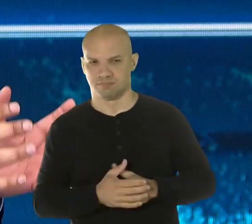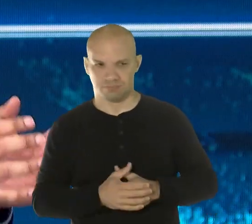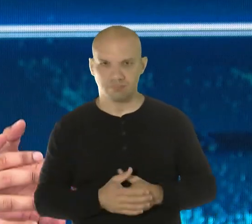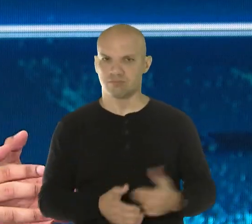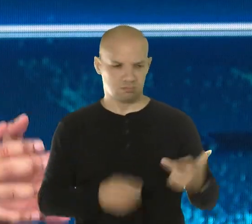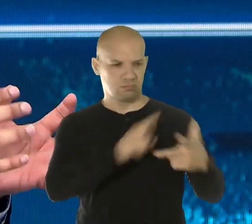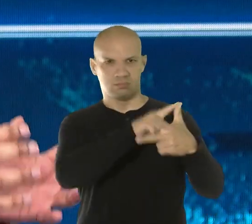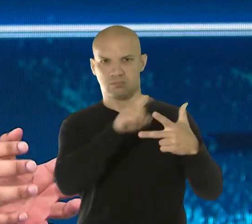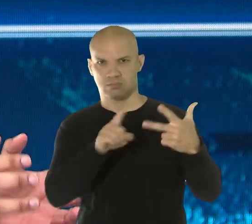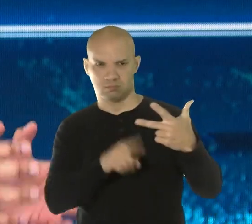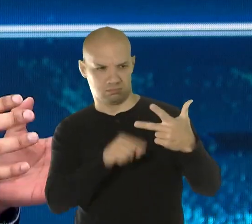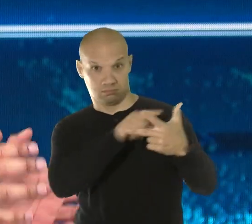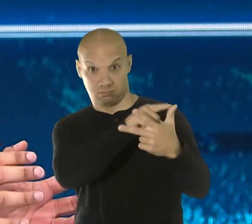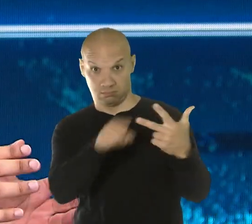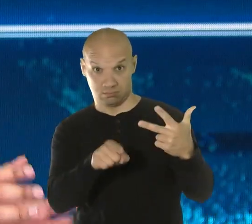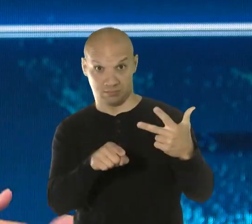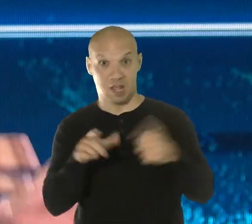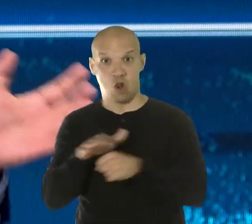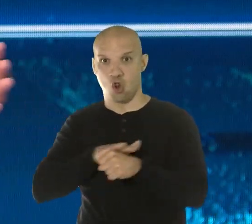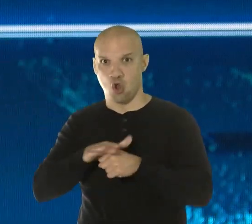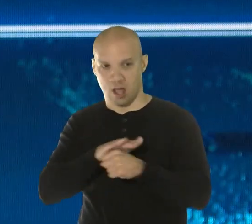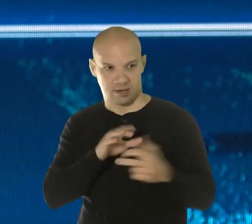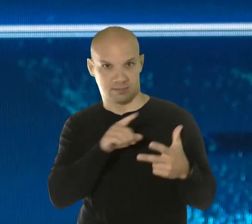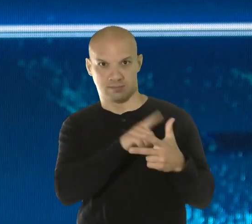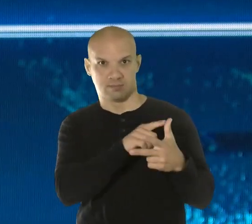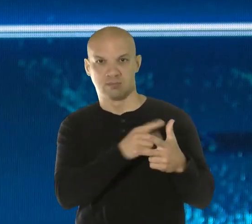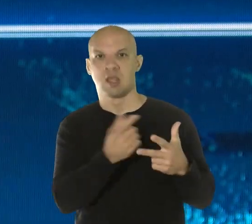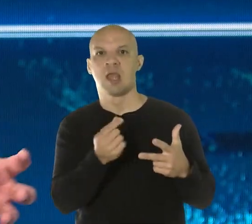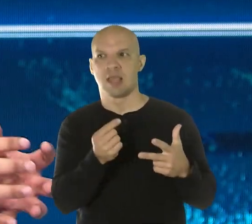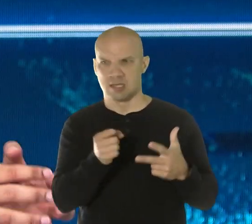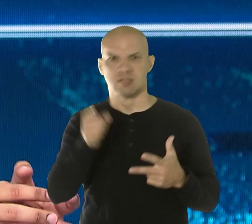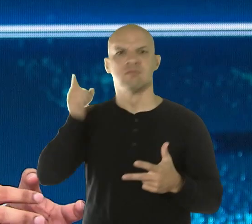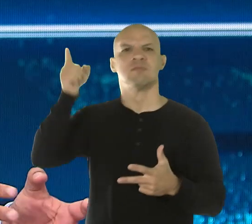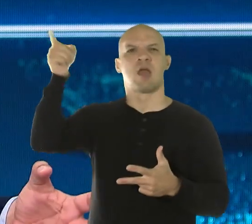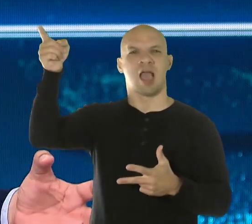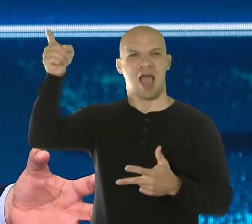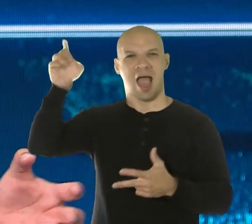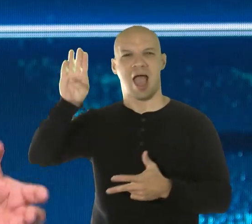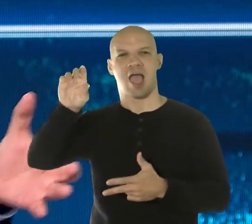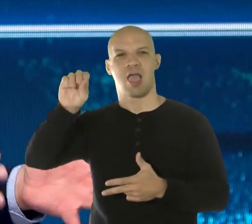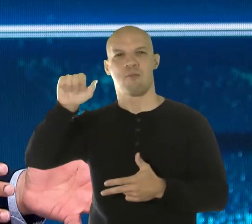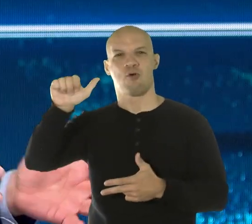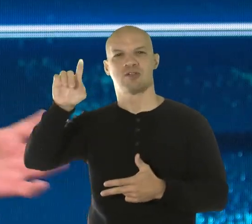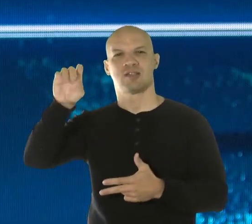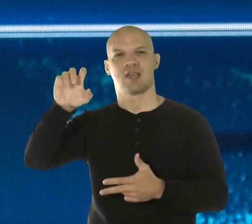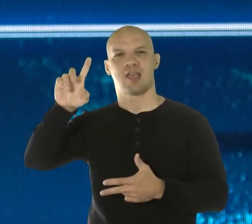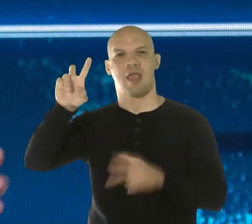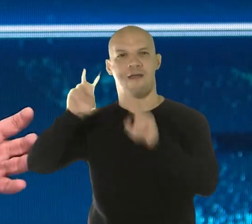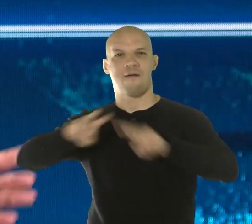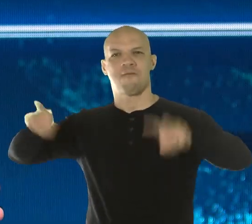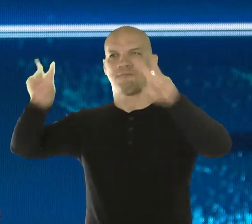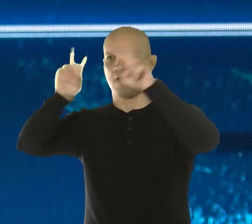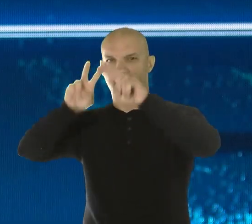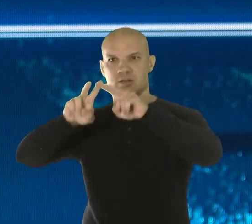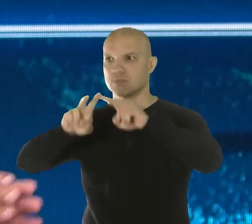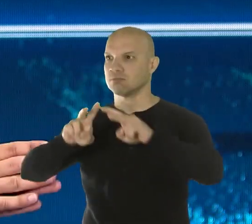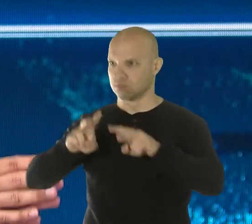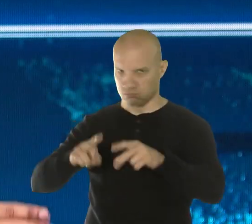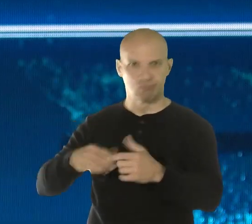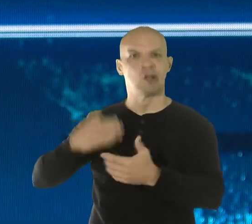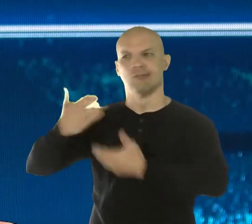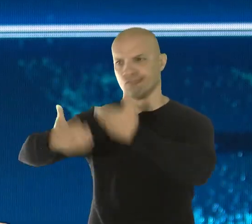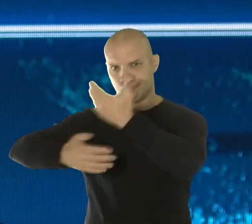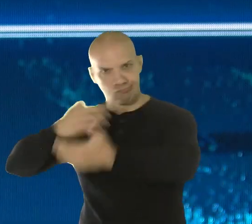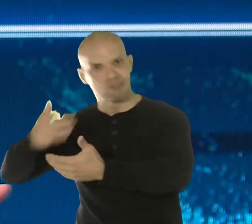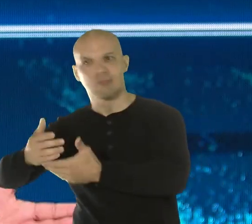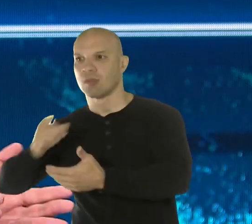bancos, que son 3 bancos locales que cotizan en la bolsa de valores y que han crecido mucho debido a las consolidaciones bancarias que se vieron en la